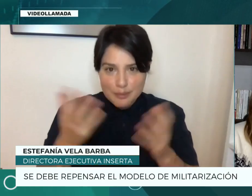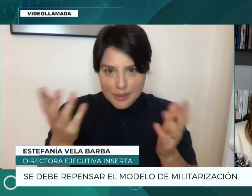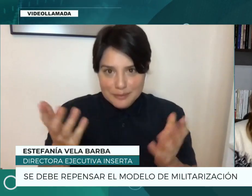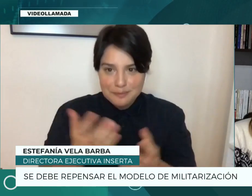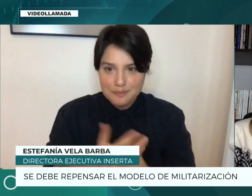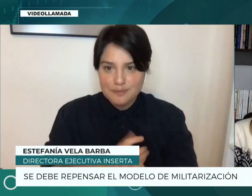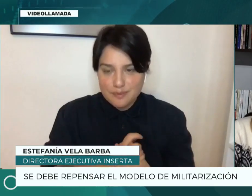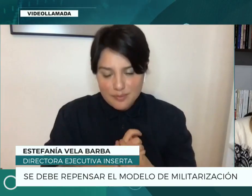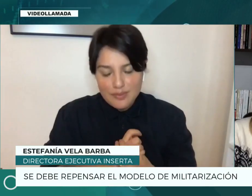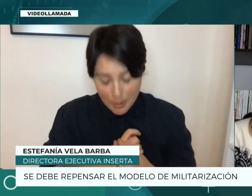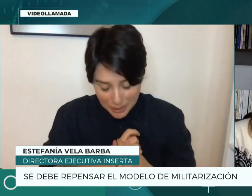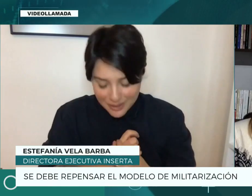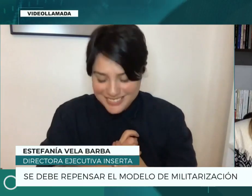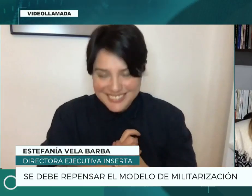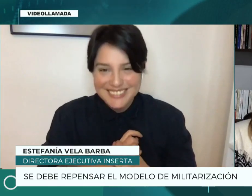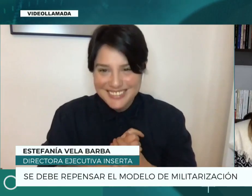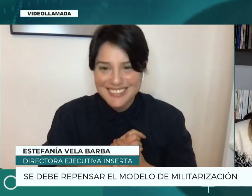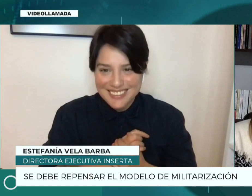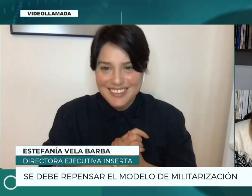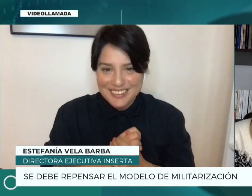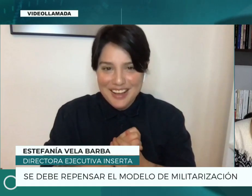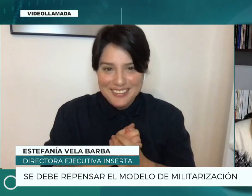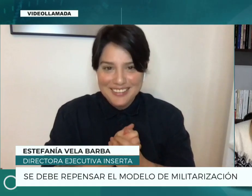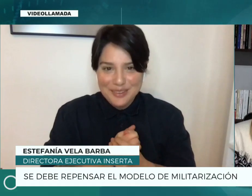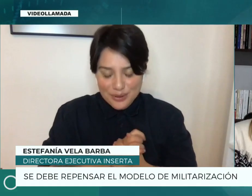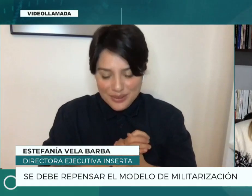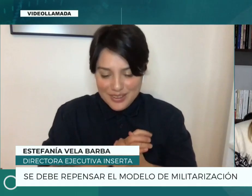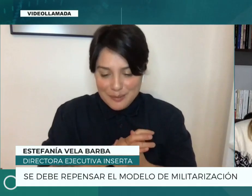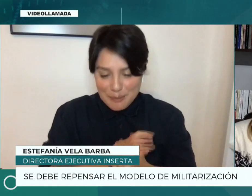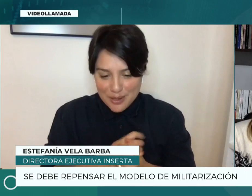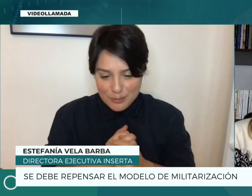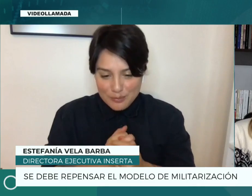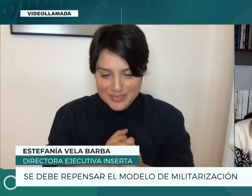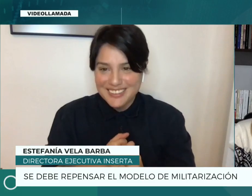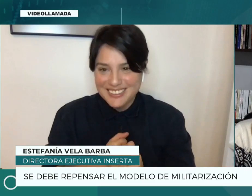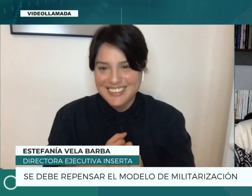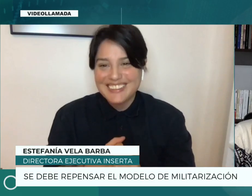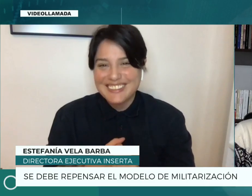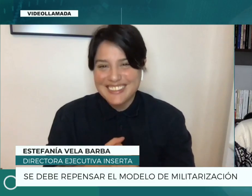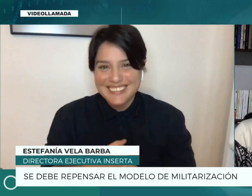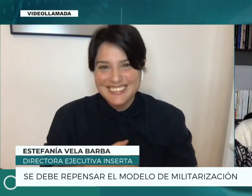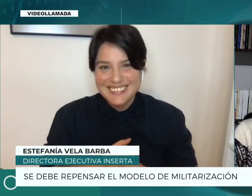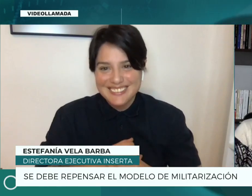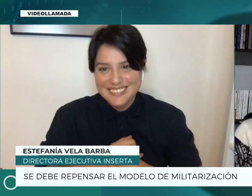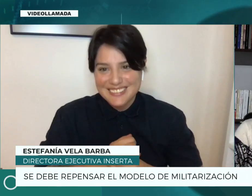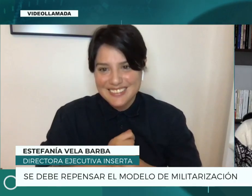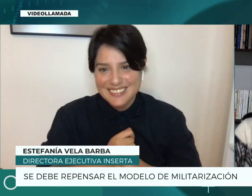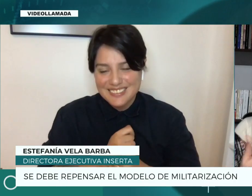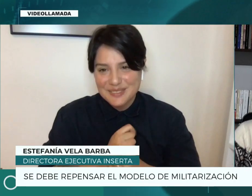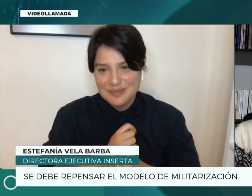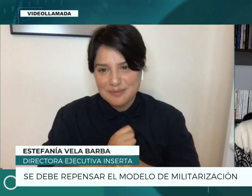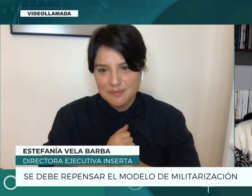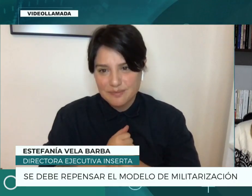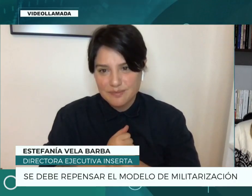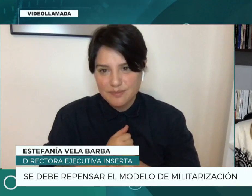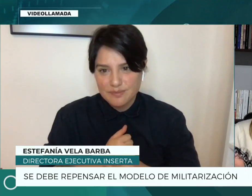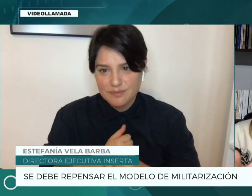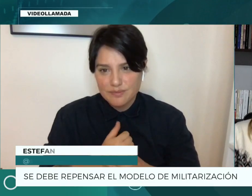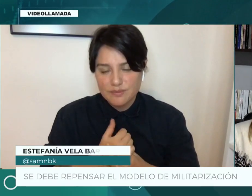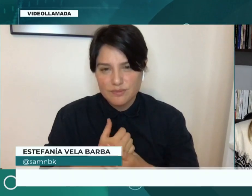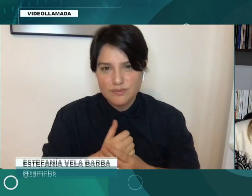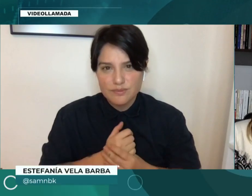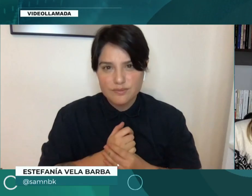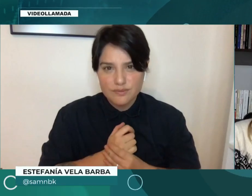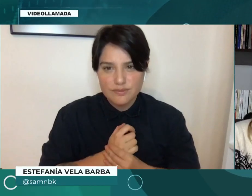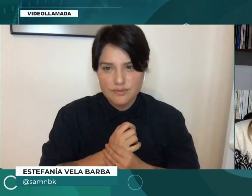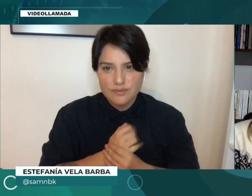son más violencia, ¿por qué sería diferente en También, este país? Digo, de acuerdo, pero bueno, pero sí. para cerrar, Estefanía, ¿dónde consultamos este informe